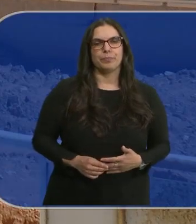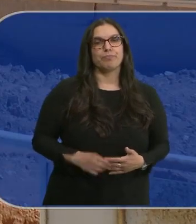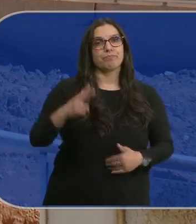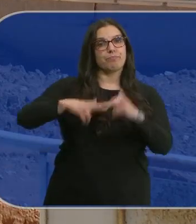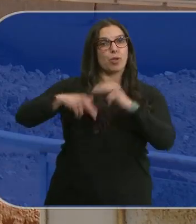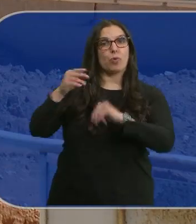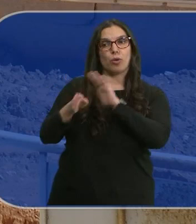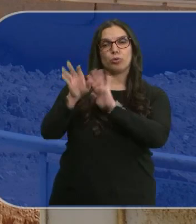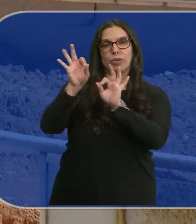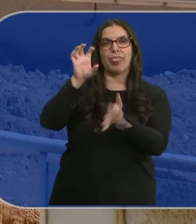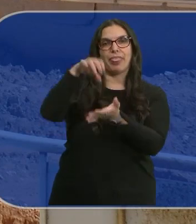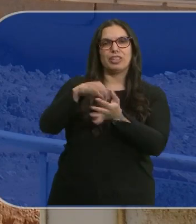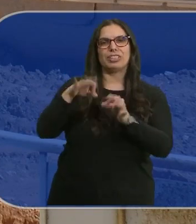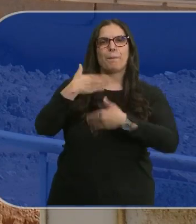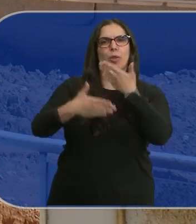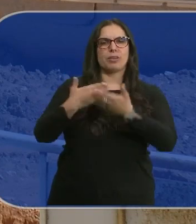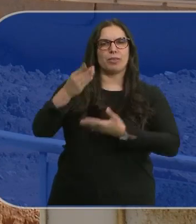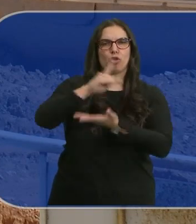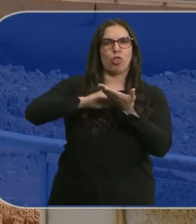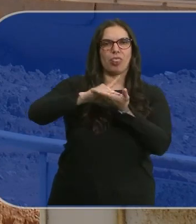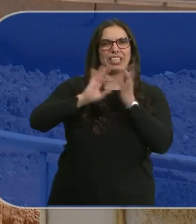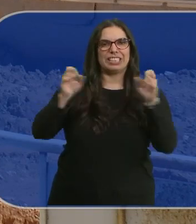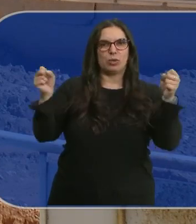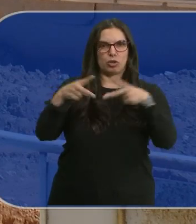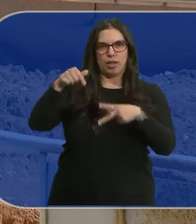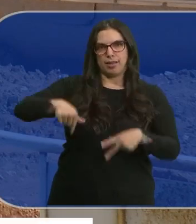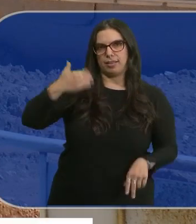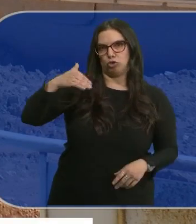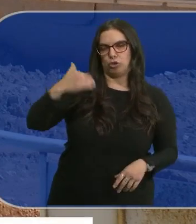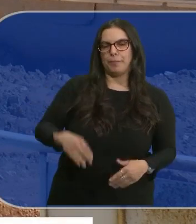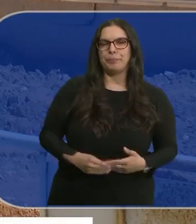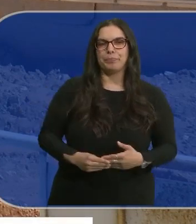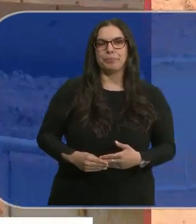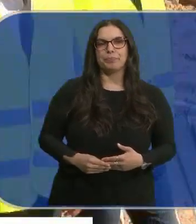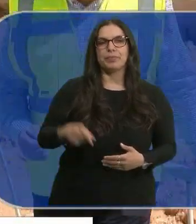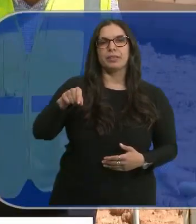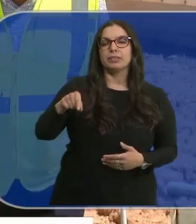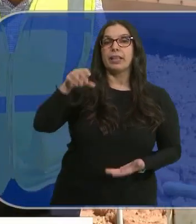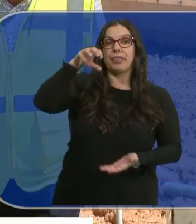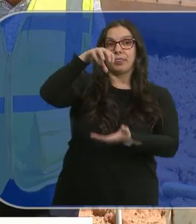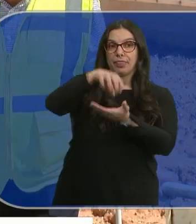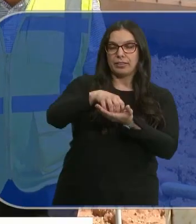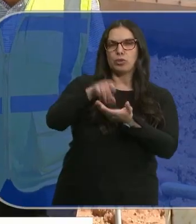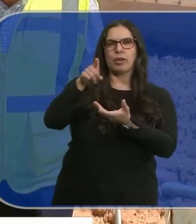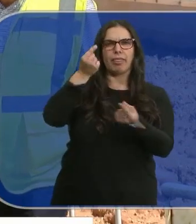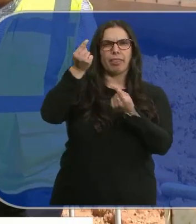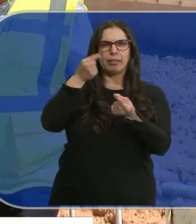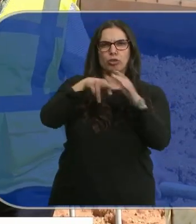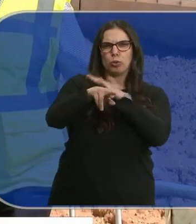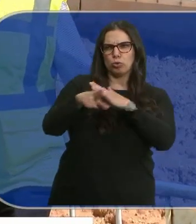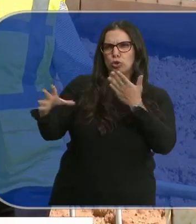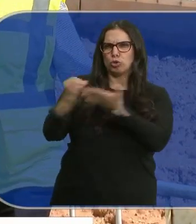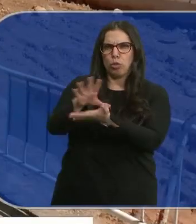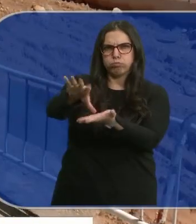Continúan las obras de este Centro de Procesamiento de Datos de la Seguridad Social aquí en Soria. Este CPD concentrará todos los